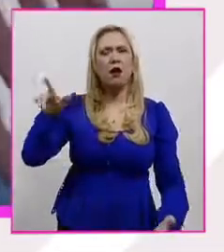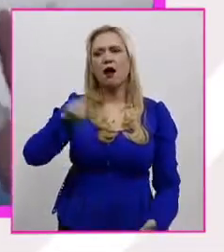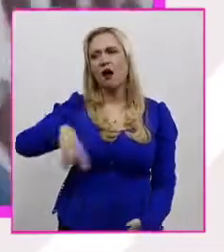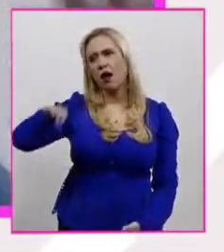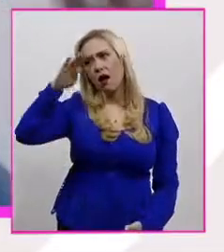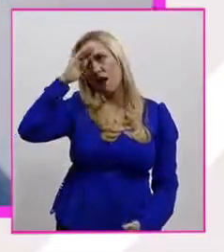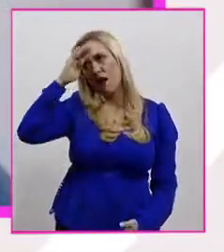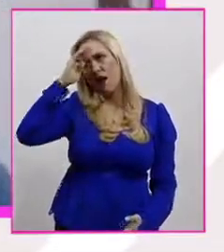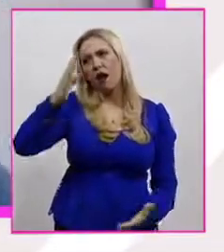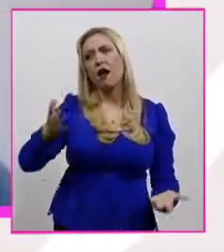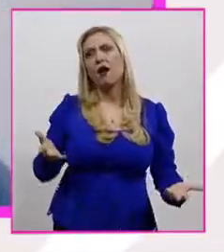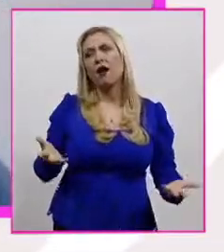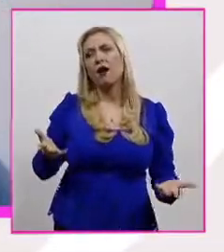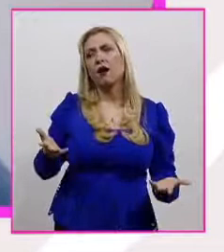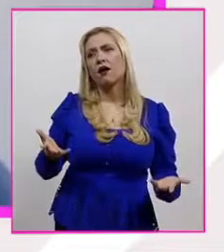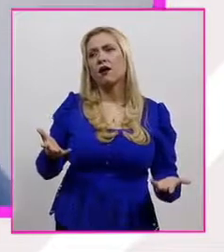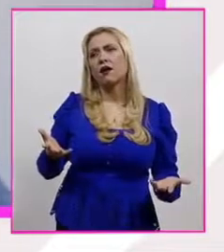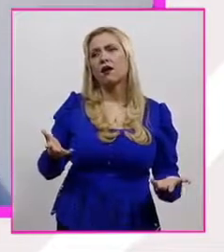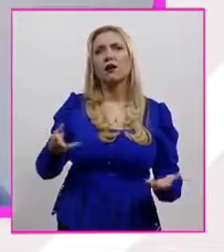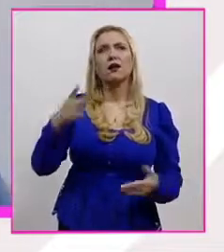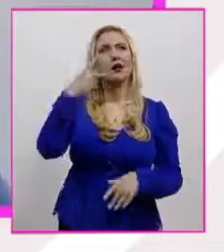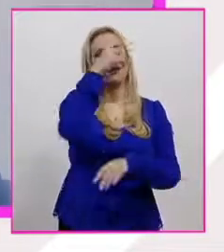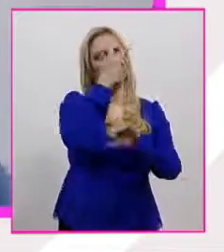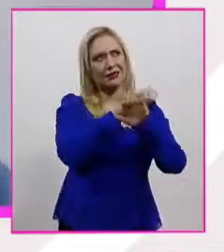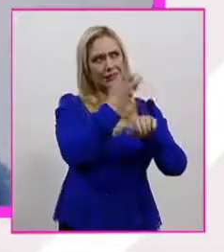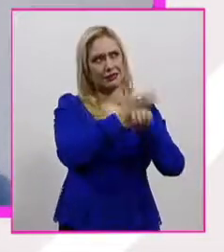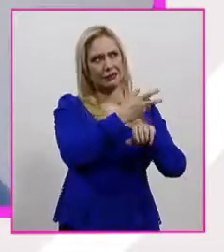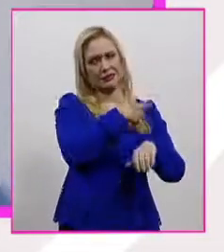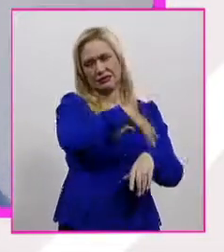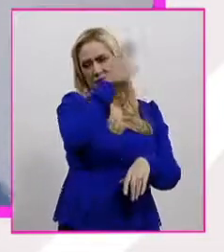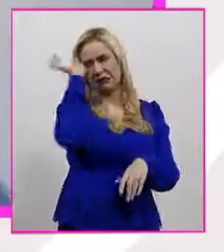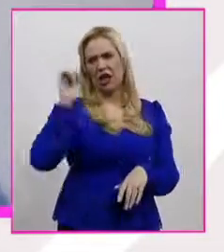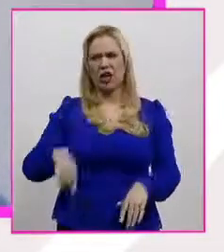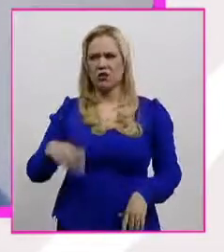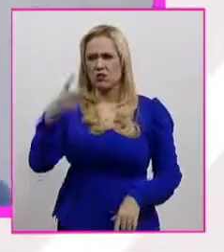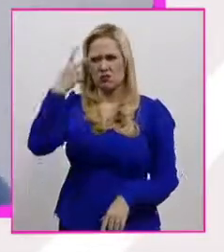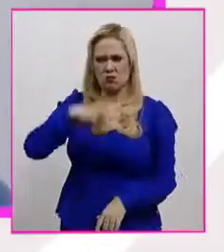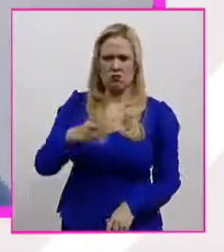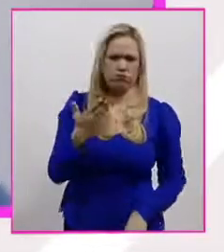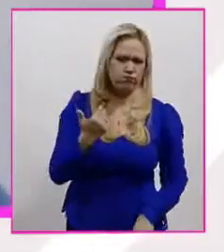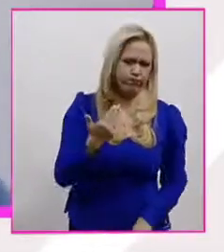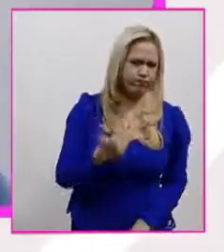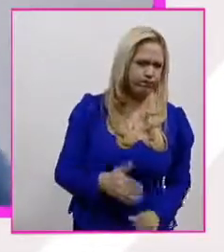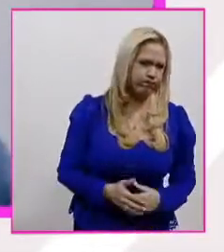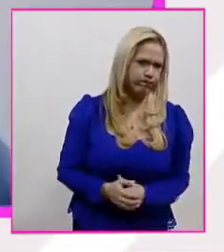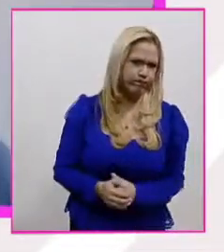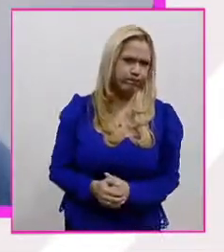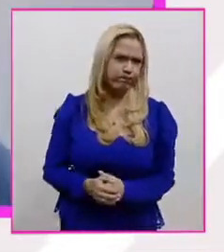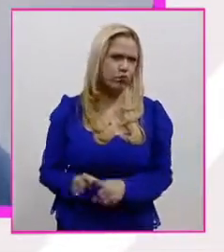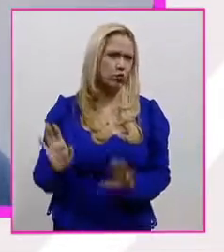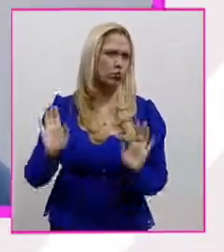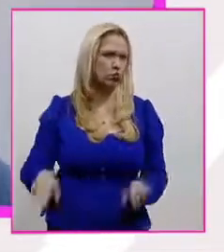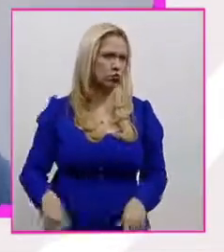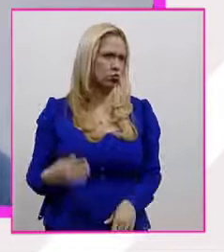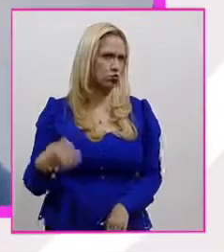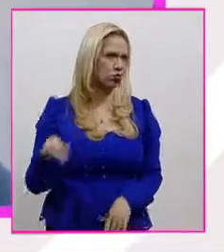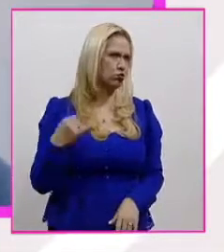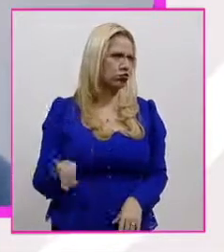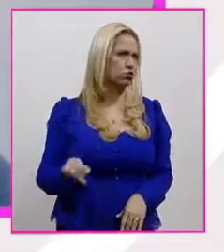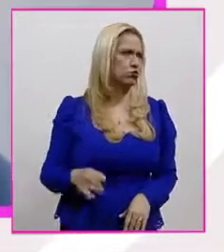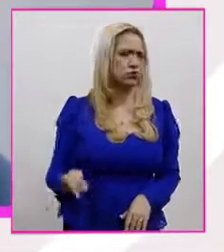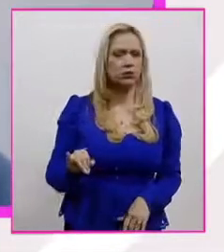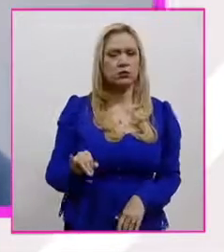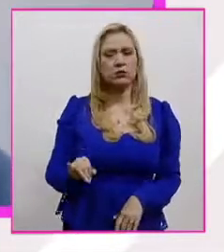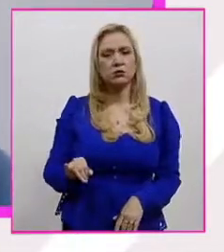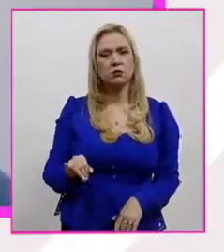como idealizada de que es el racismo gringo y que en México no sucede. Y cuando lo negamos o lo invisibilizamos, pues nos